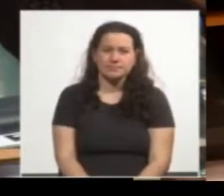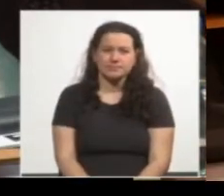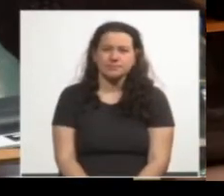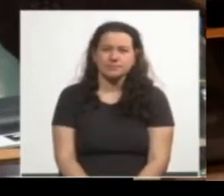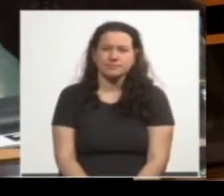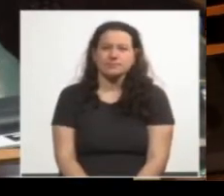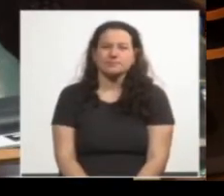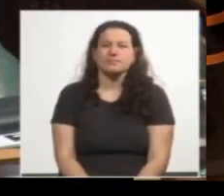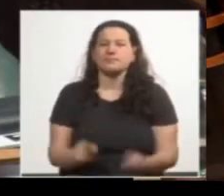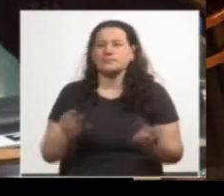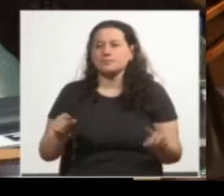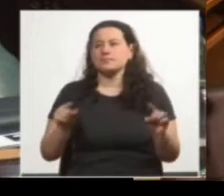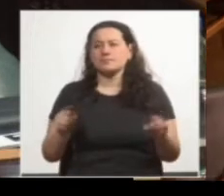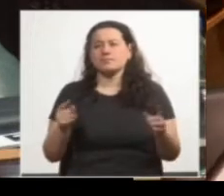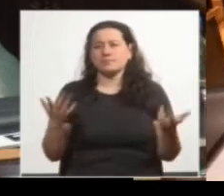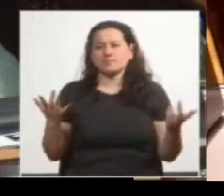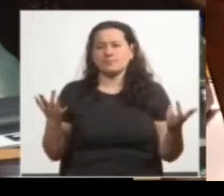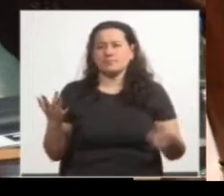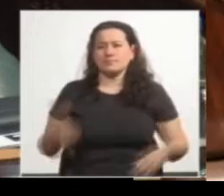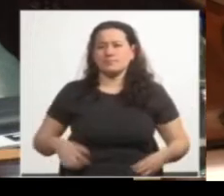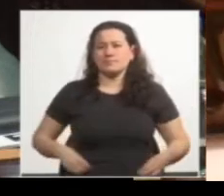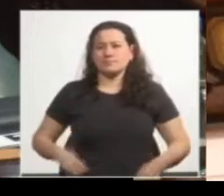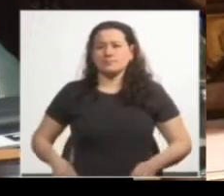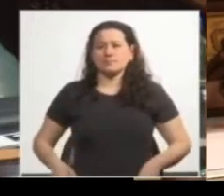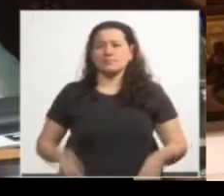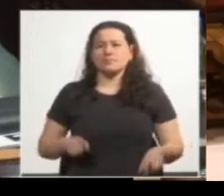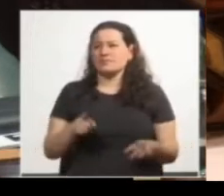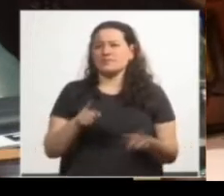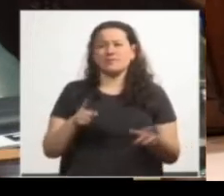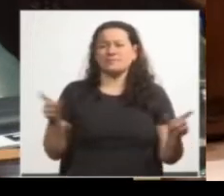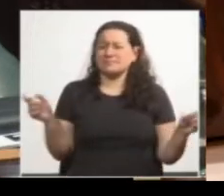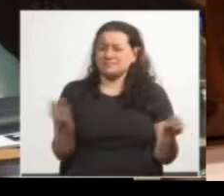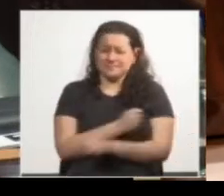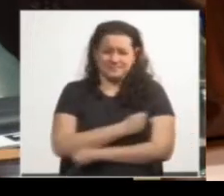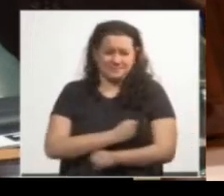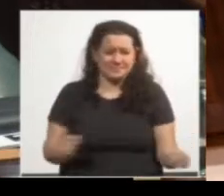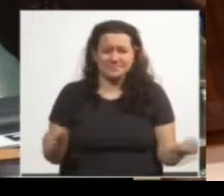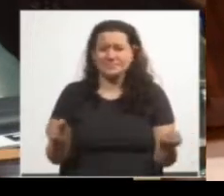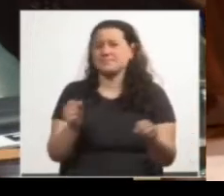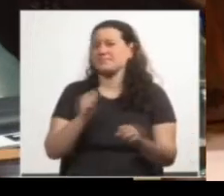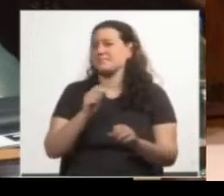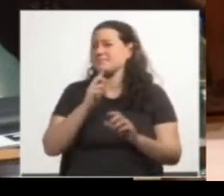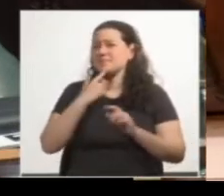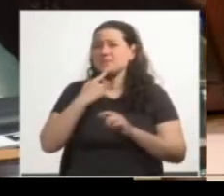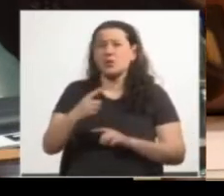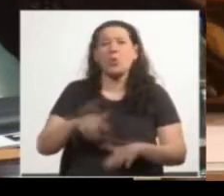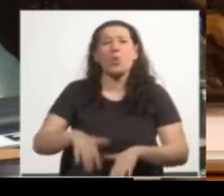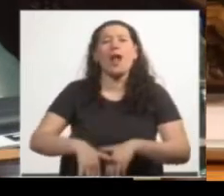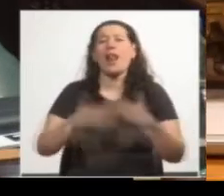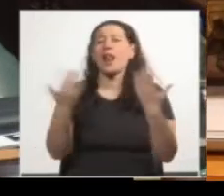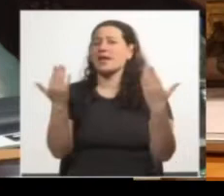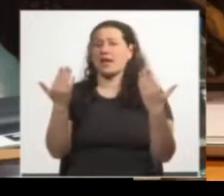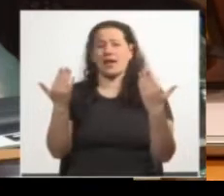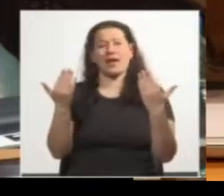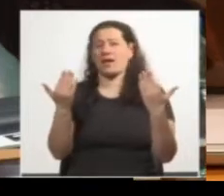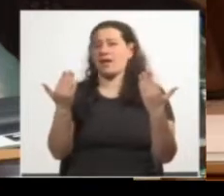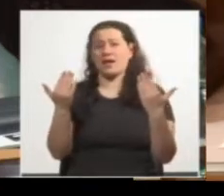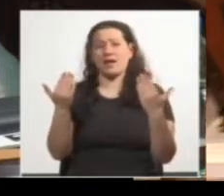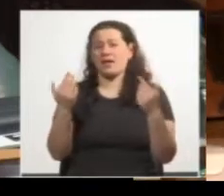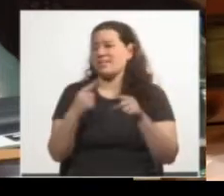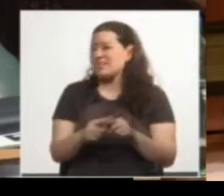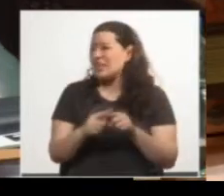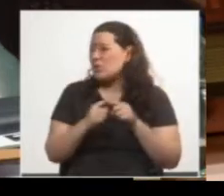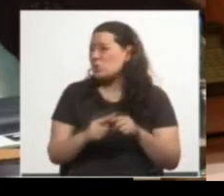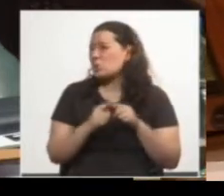y yo rosa con una demagogia tan atroz que inhabilita a cualquier otra discusión o